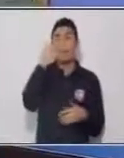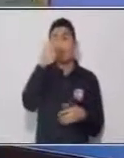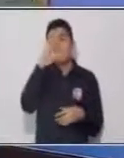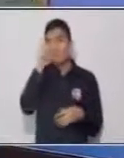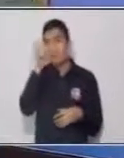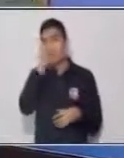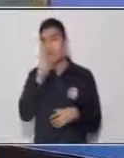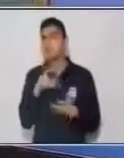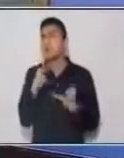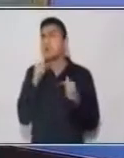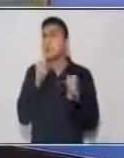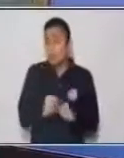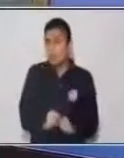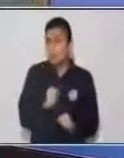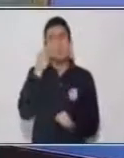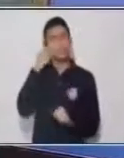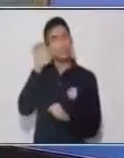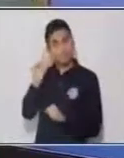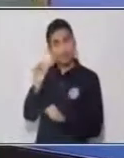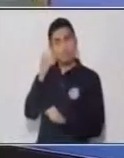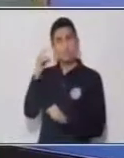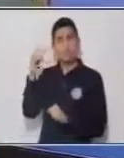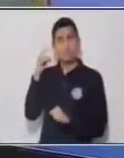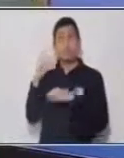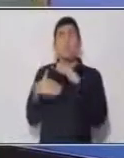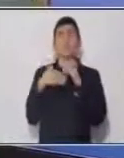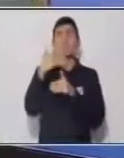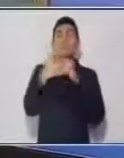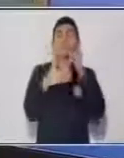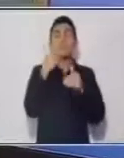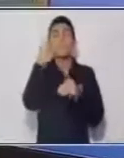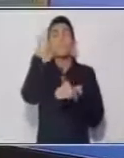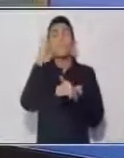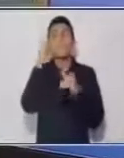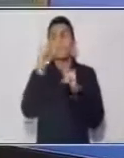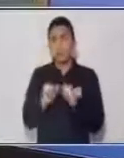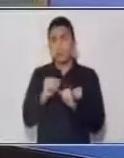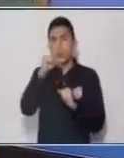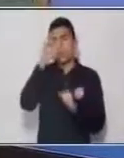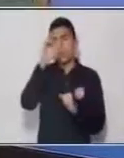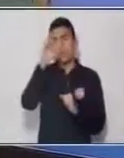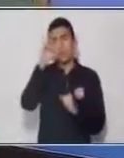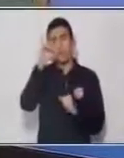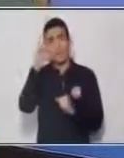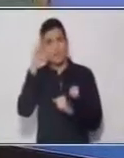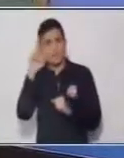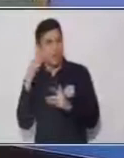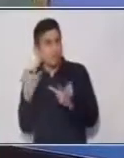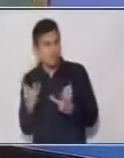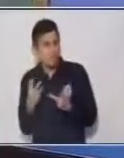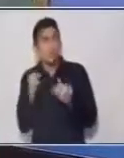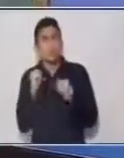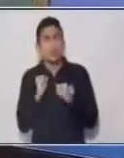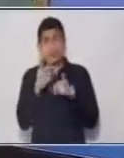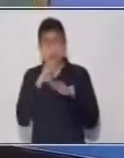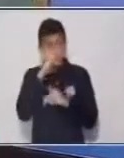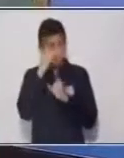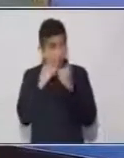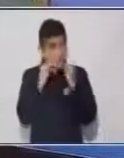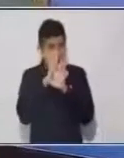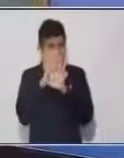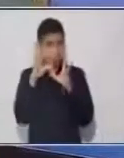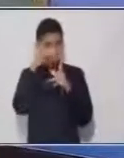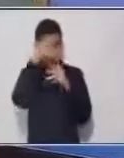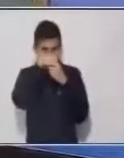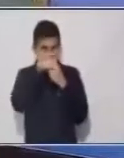podemos notarlo, el procedimiento para derivar y luego el procedimiento